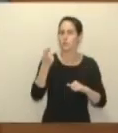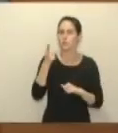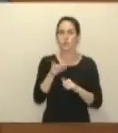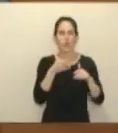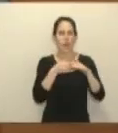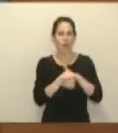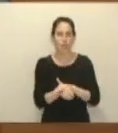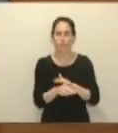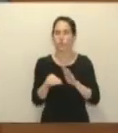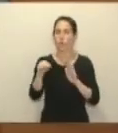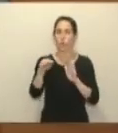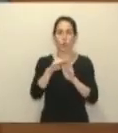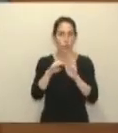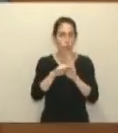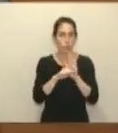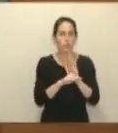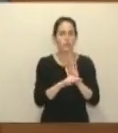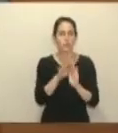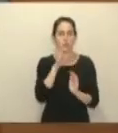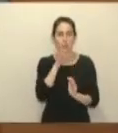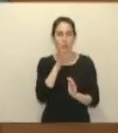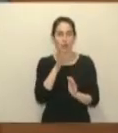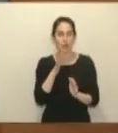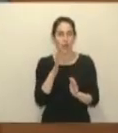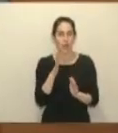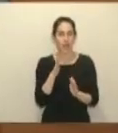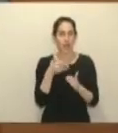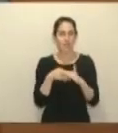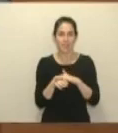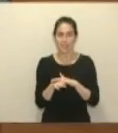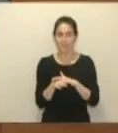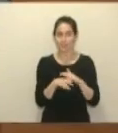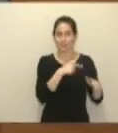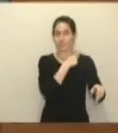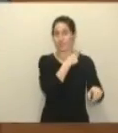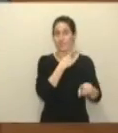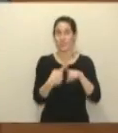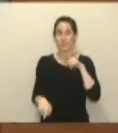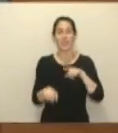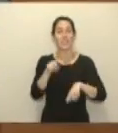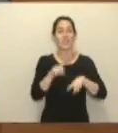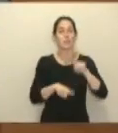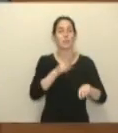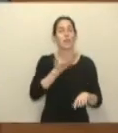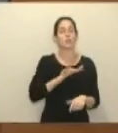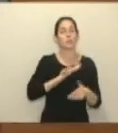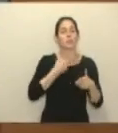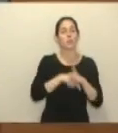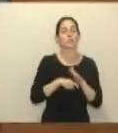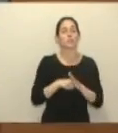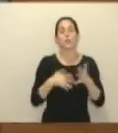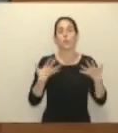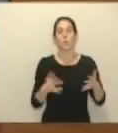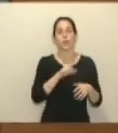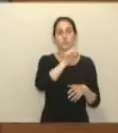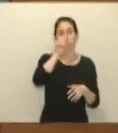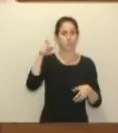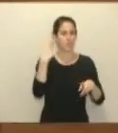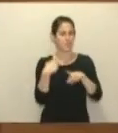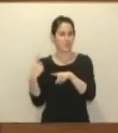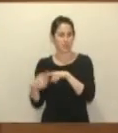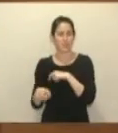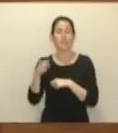en las condiciones en las que se imparten. Esas diferencias económicas y de voluntad política entre